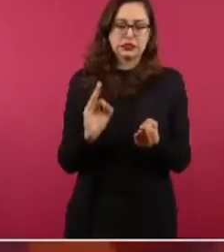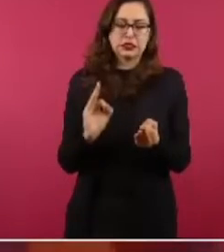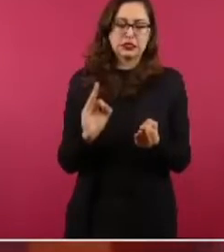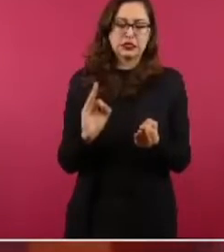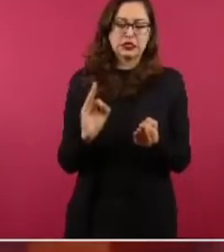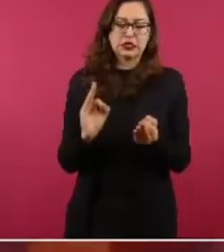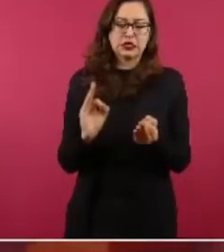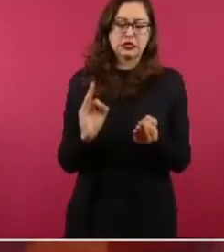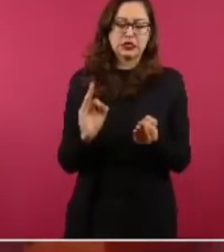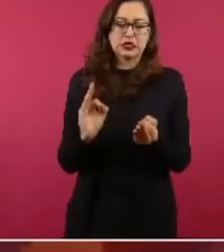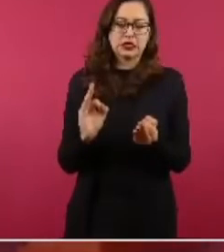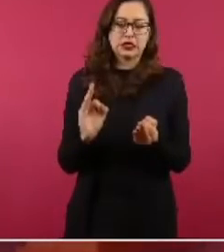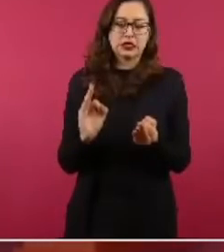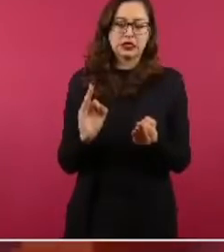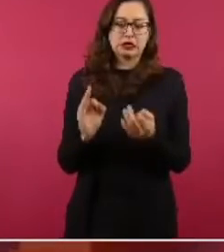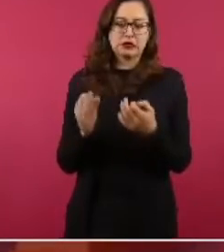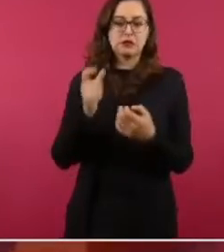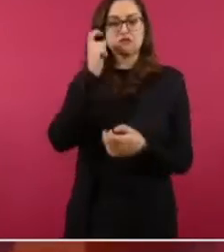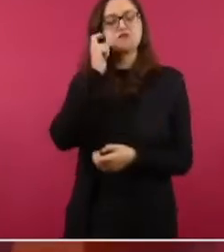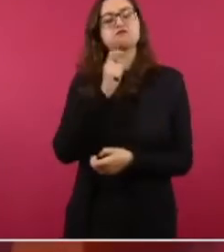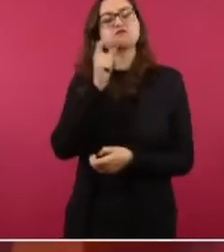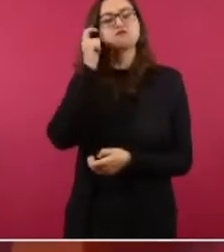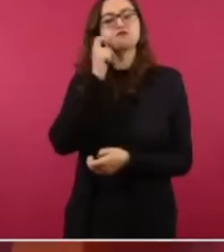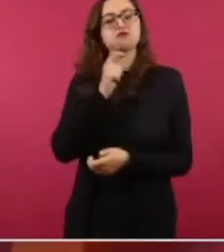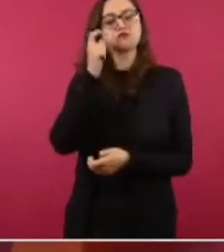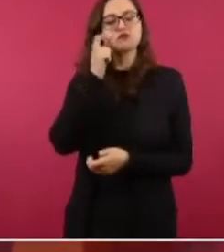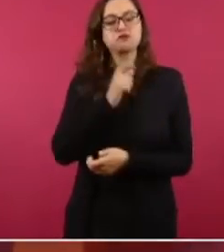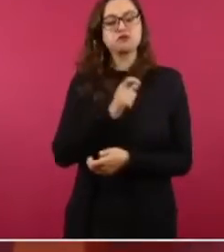de Guerrero